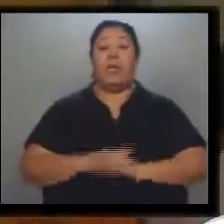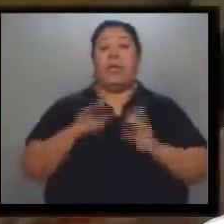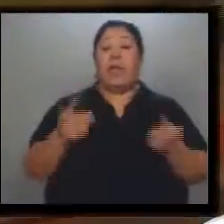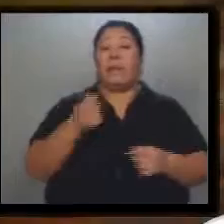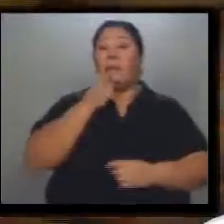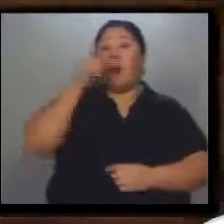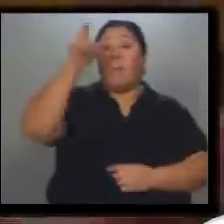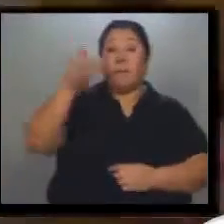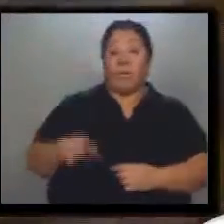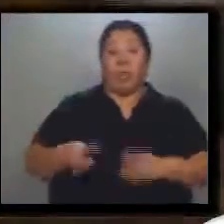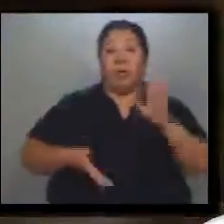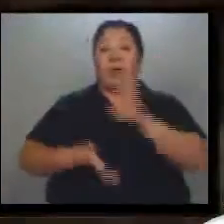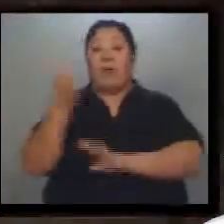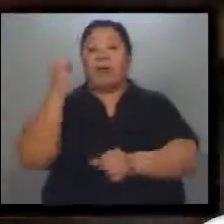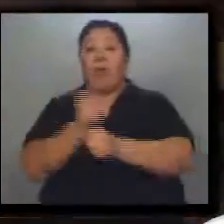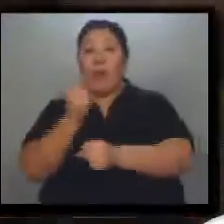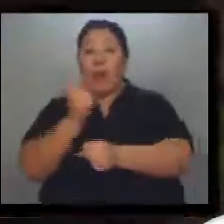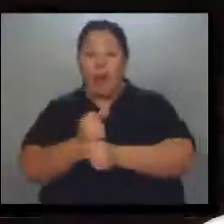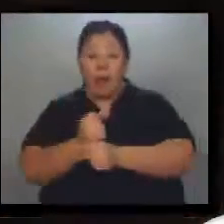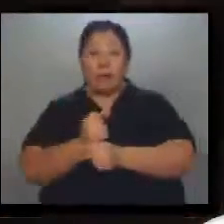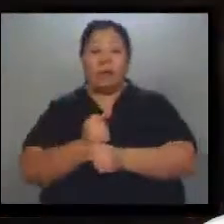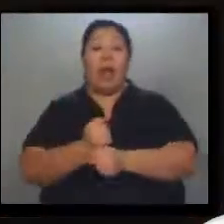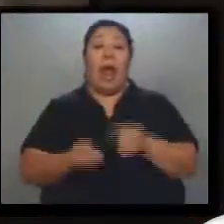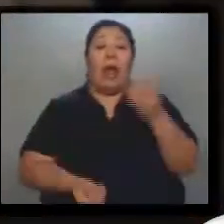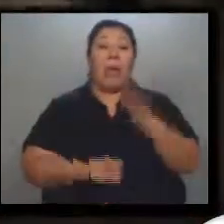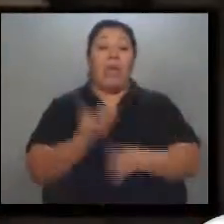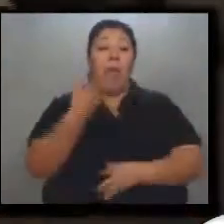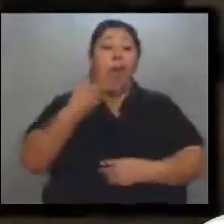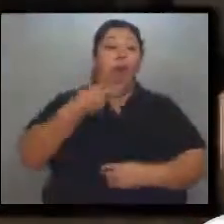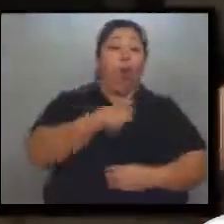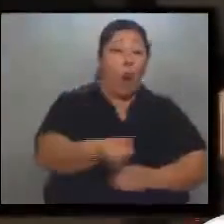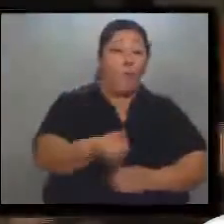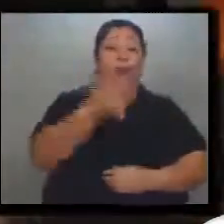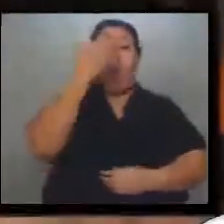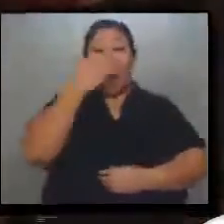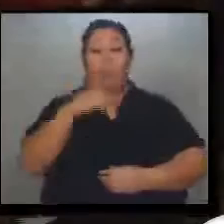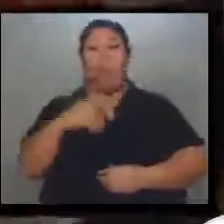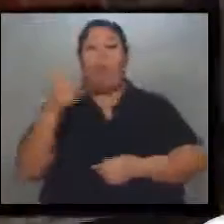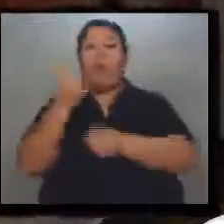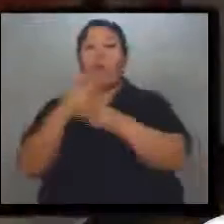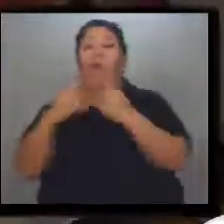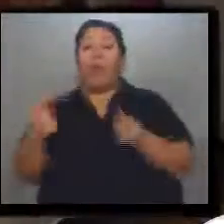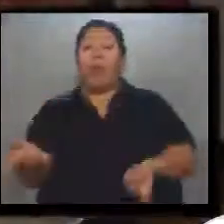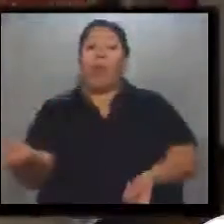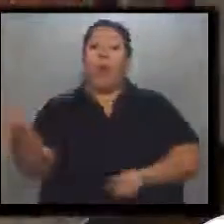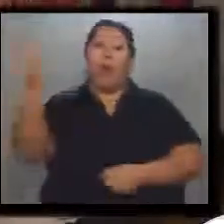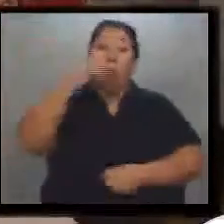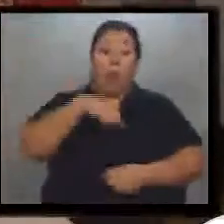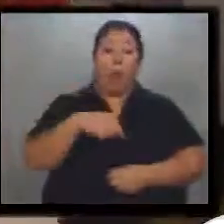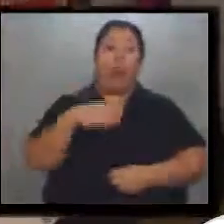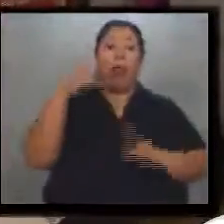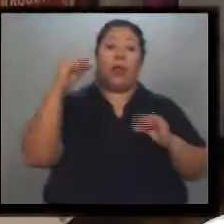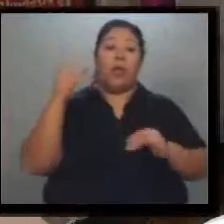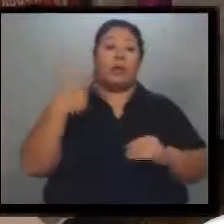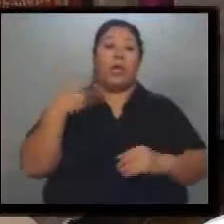de ir a trabajar, pasa la noche. Sí, sí, sí. Lo que yo ya no habitué, ya te conocen, ya vienen, buen día, ¿qué tal? ¿Cómo te va? Dame algo para el frío, dame un